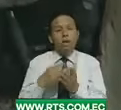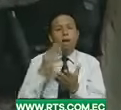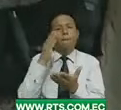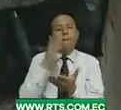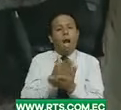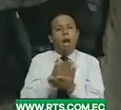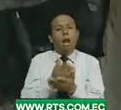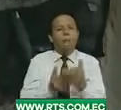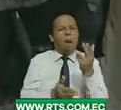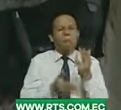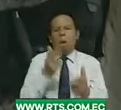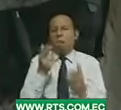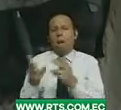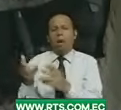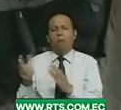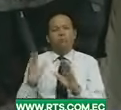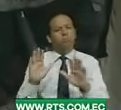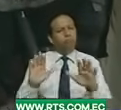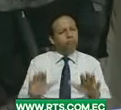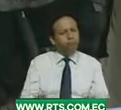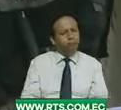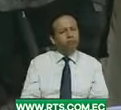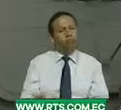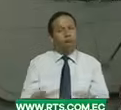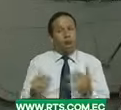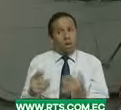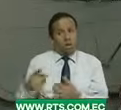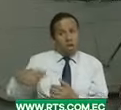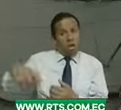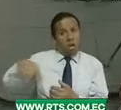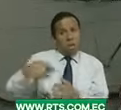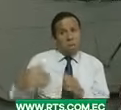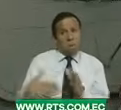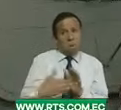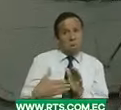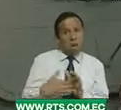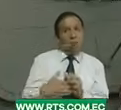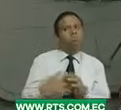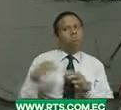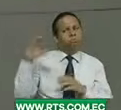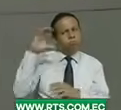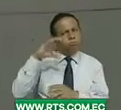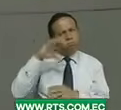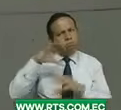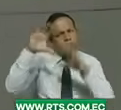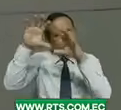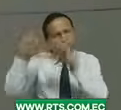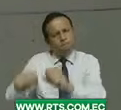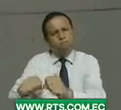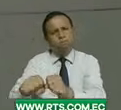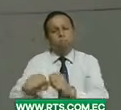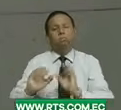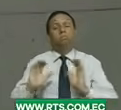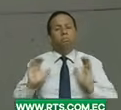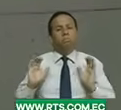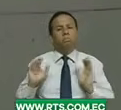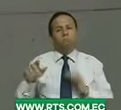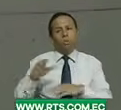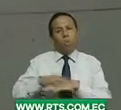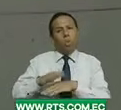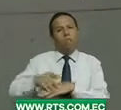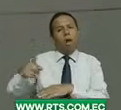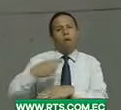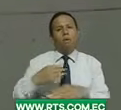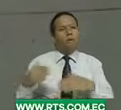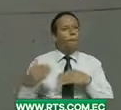muertes violentas y que buscarán a los autores materiales de este ataque a la UPC para que enfrenten